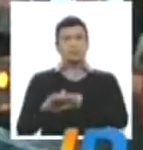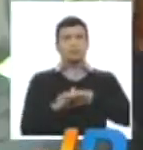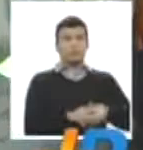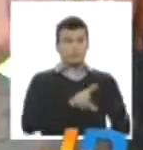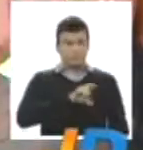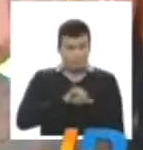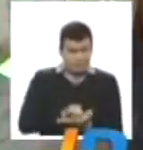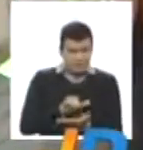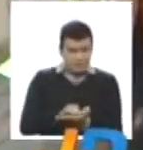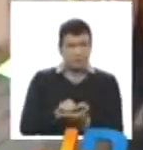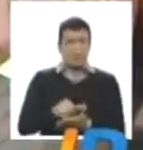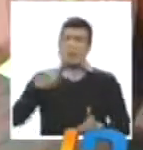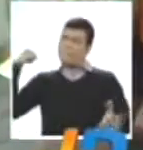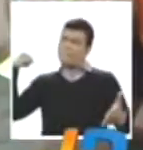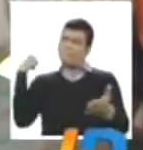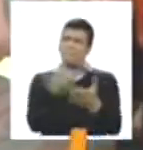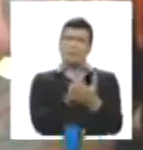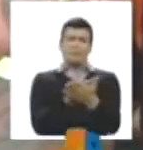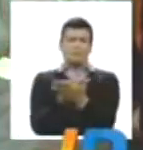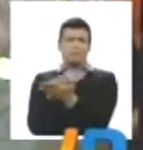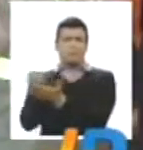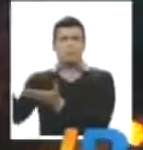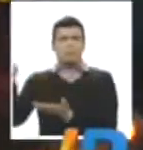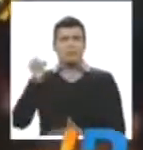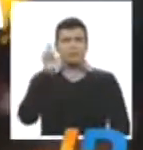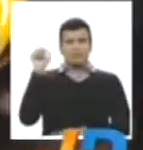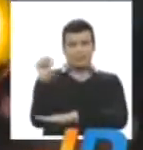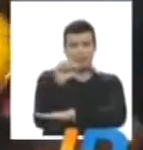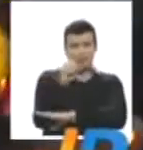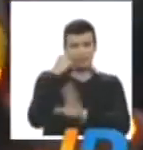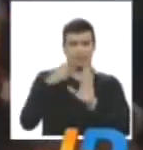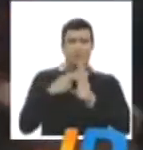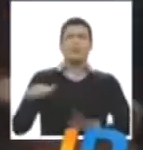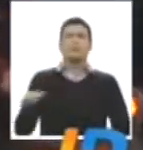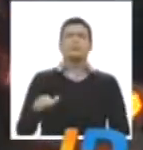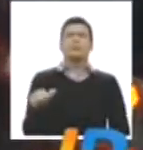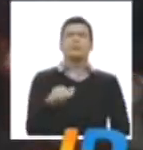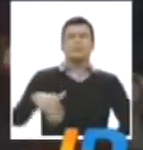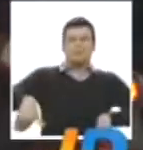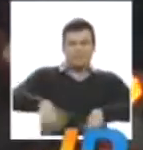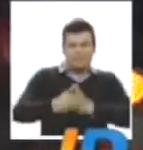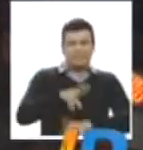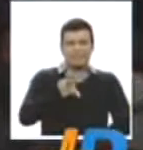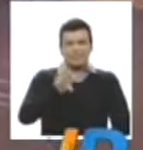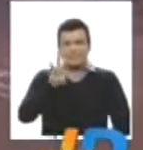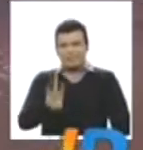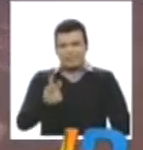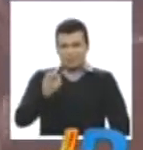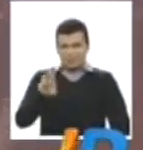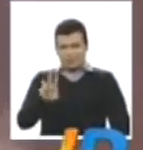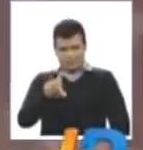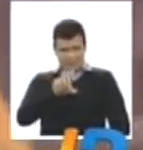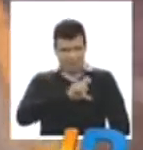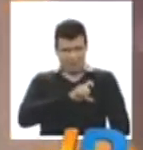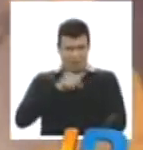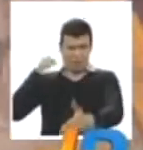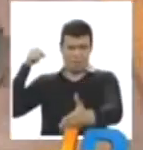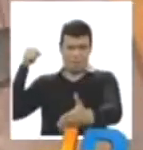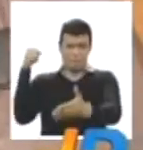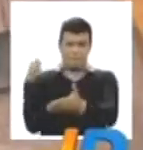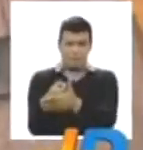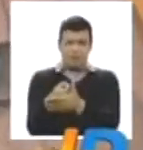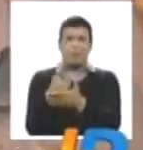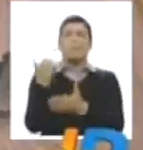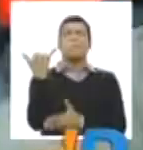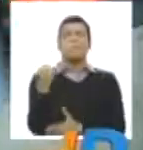en Cali se registró un aparatoso accidente de tránsito cuando este vehículo que transitaba por la avenida Ciudad de Cali al oriente de la ciudad chocó contra un parador del MIO.